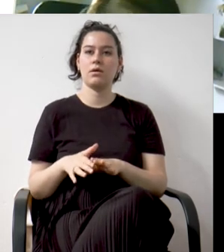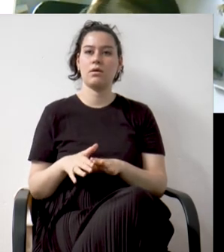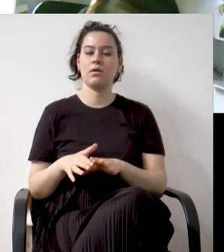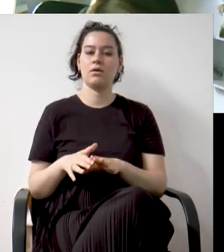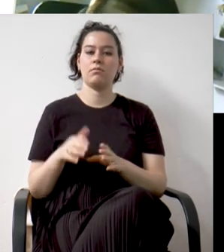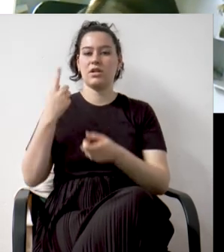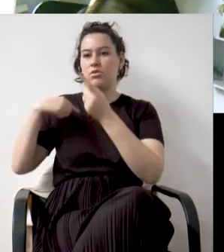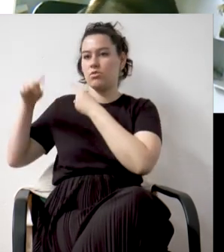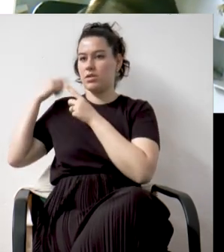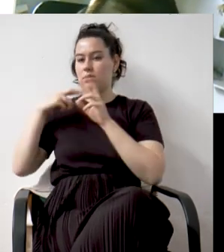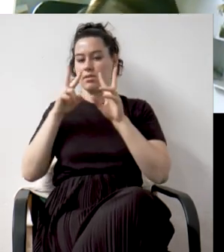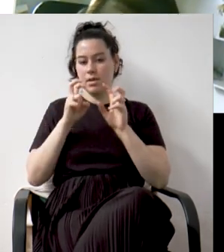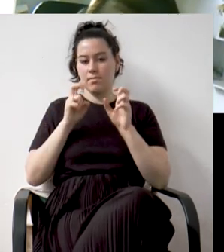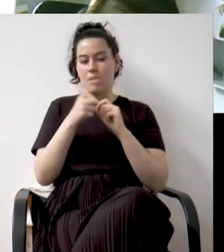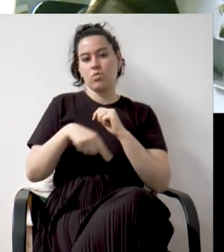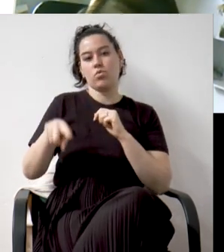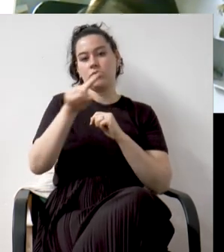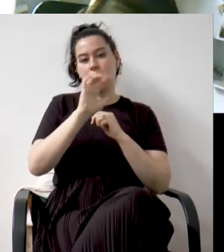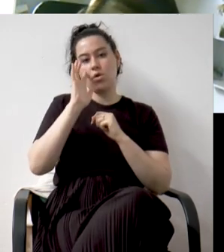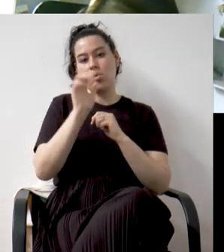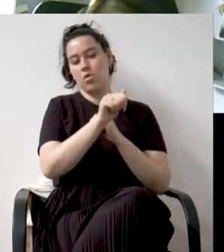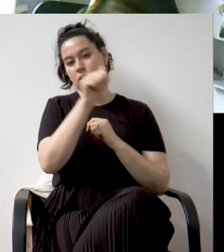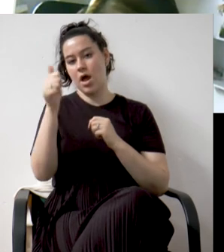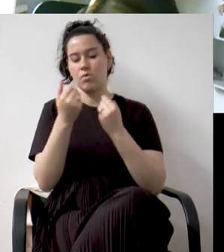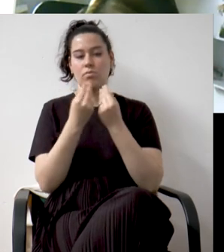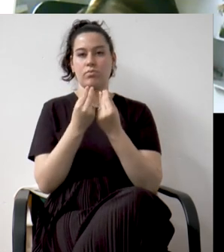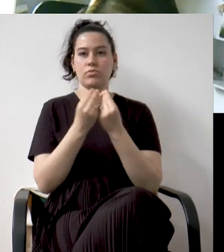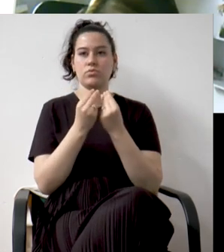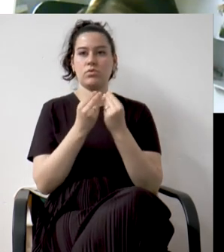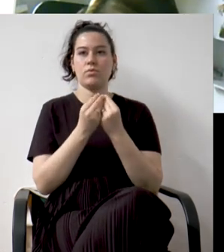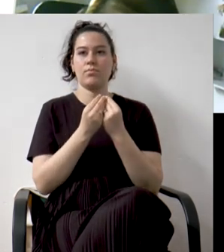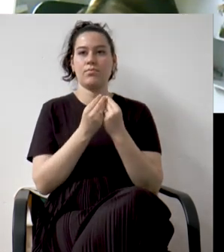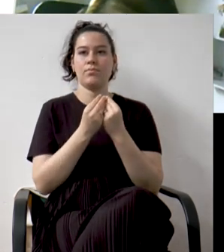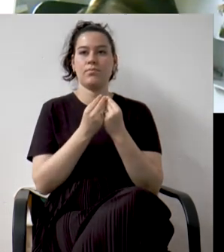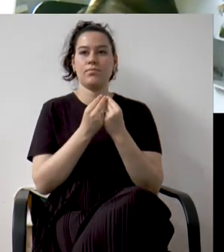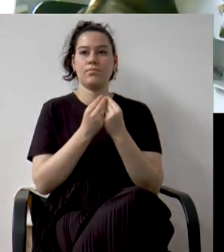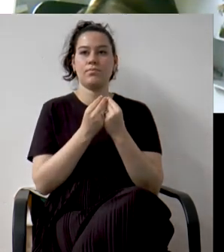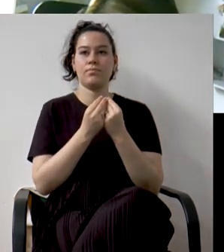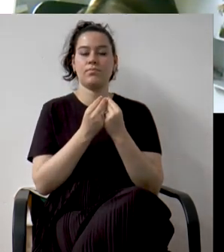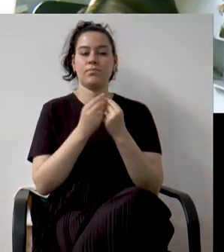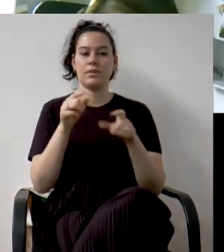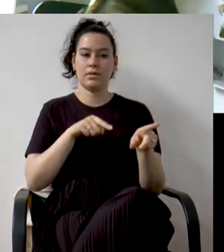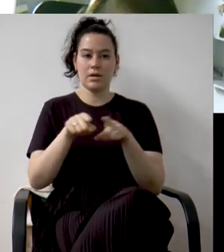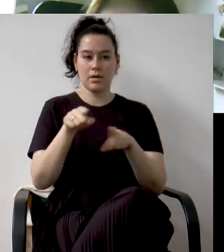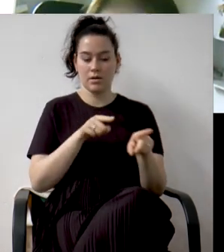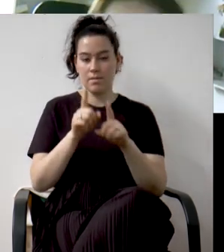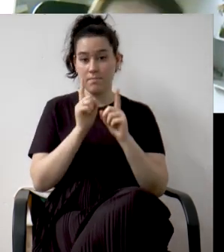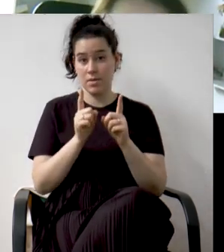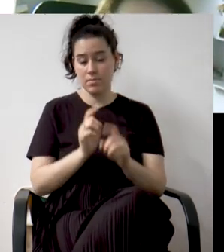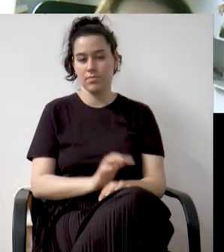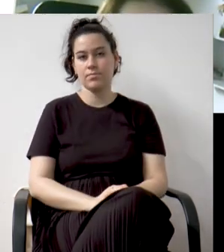retroceder en temas que ustedes han logrado consolidar muchísimo, como por ejemplo la carrera en sí misma. ¿Me